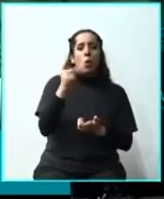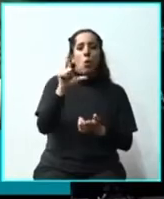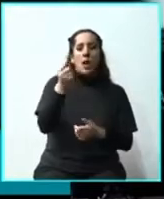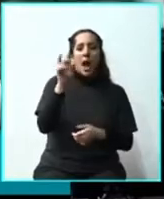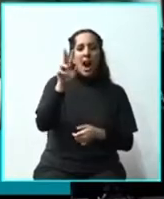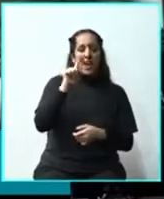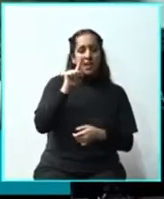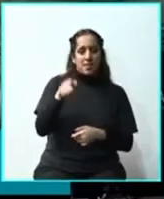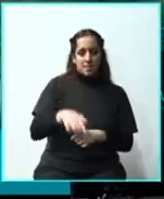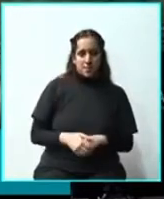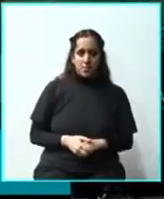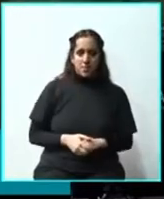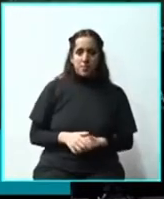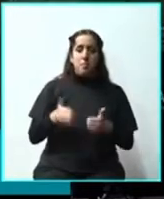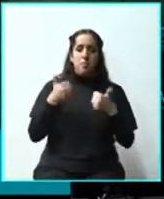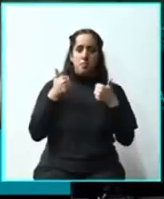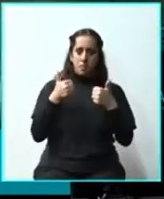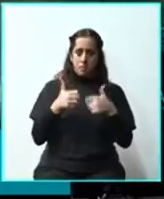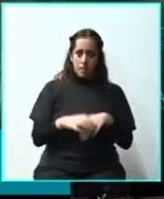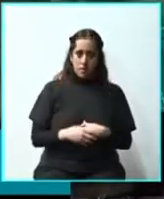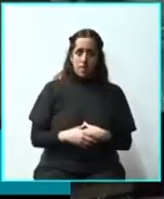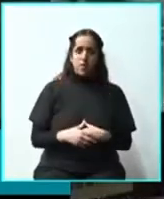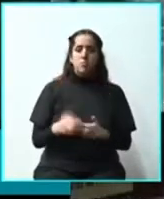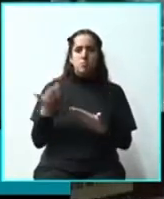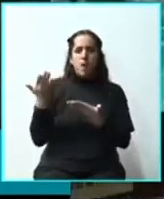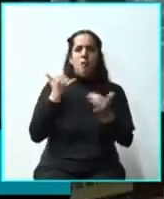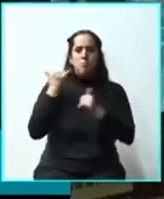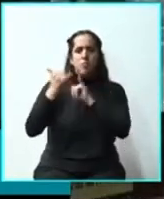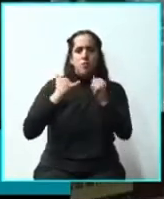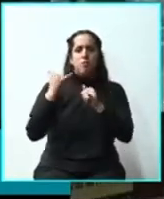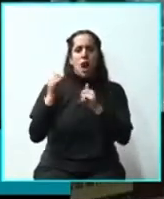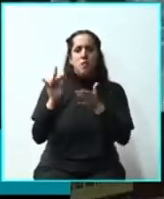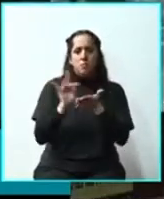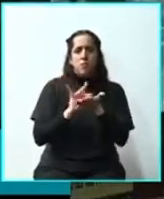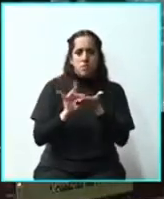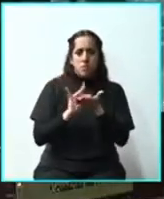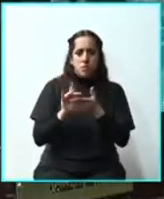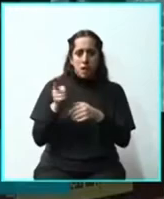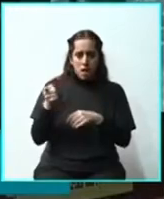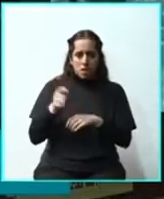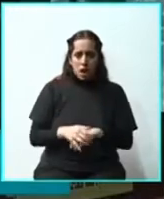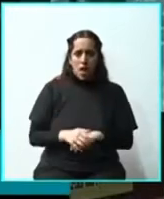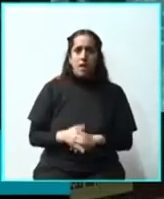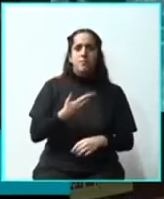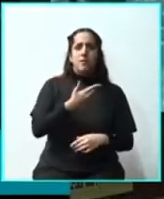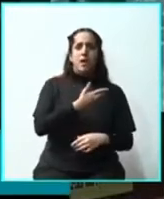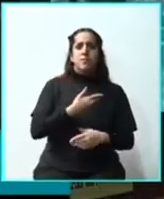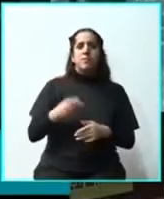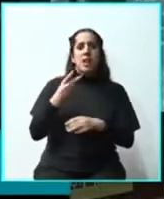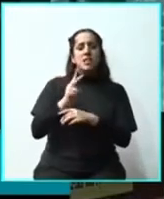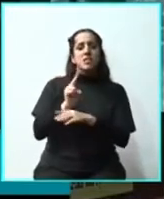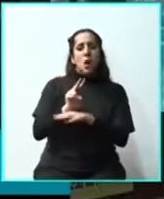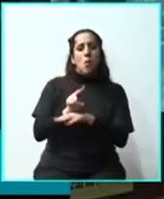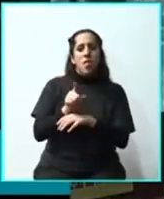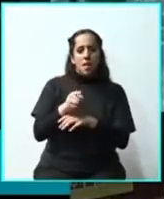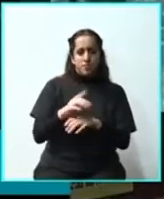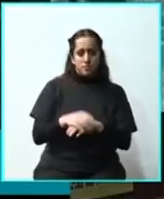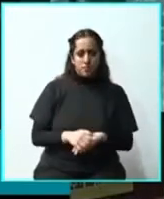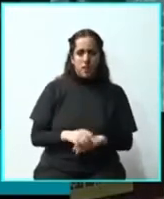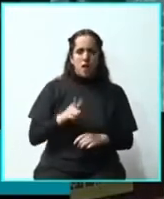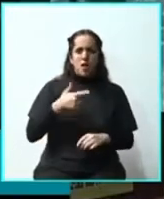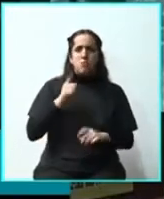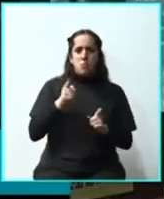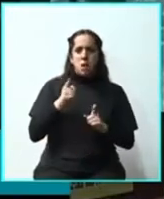que... Perfecto, perfecto el aporte de la vicepresidenta de la Comisión de Seguridad, la diputada Neira, y a eso me iba a